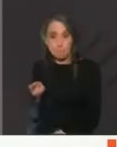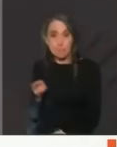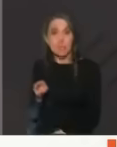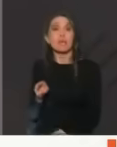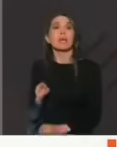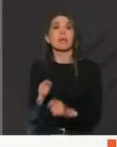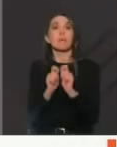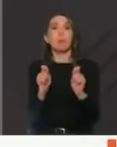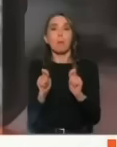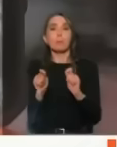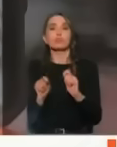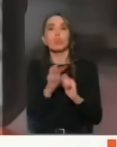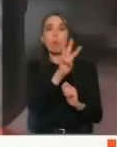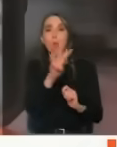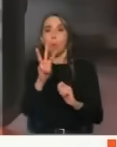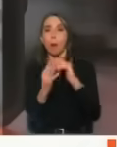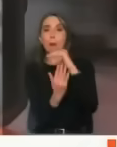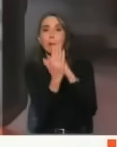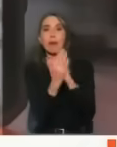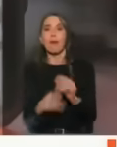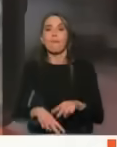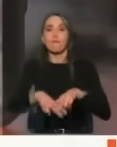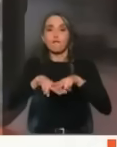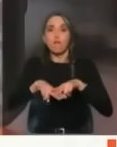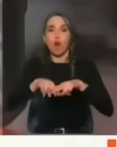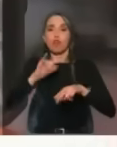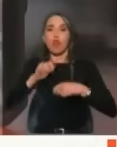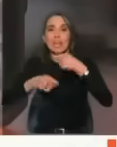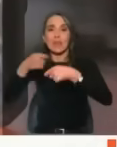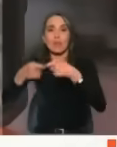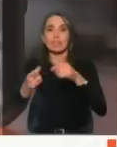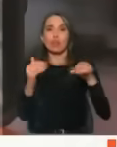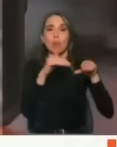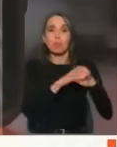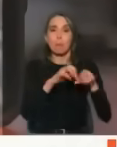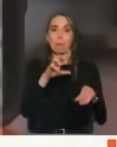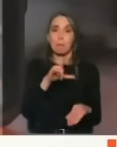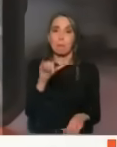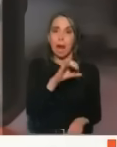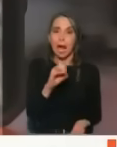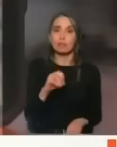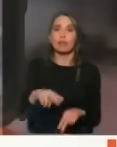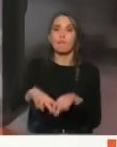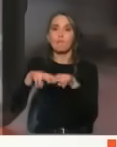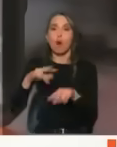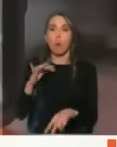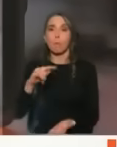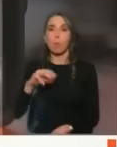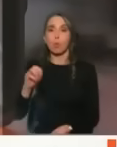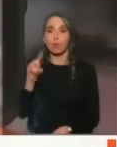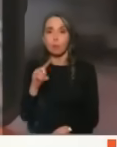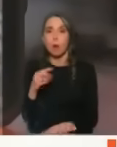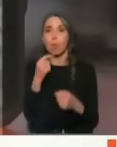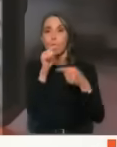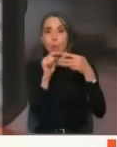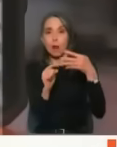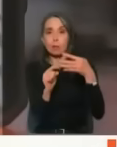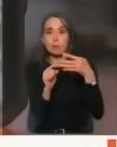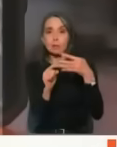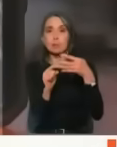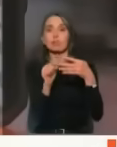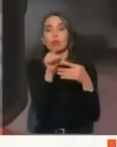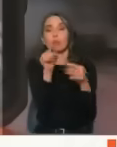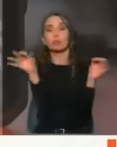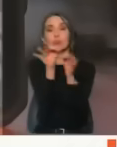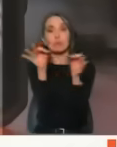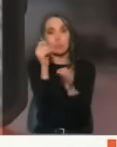la página en sus inicios. Es un fondo de inversión, depósito a plazo, fondo mutuo, como quieran llamarlo, en los términos que ustedes